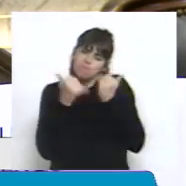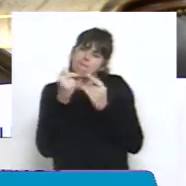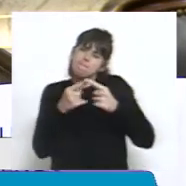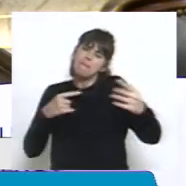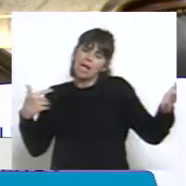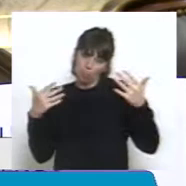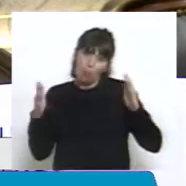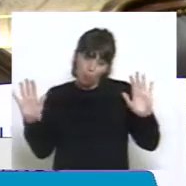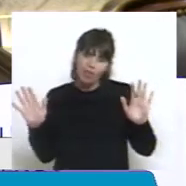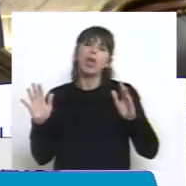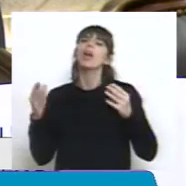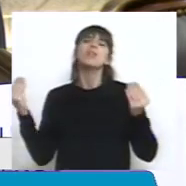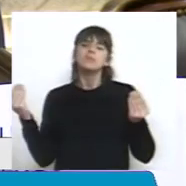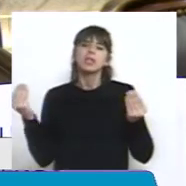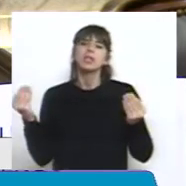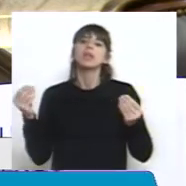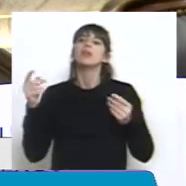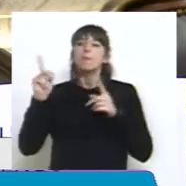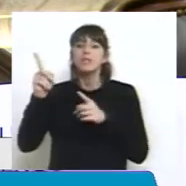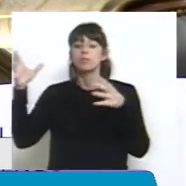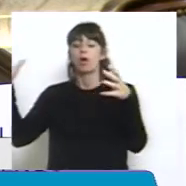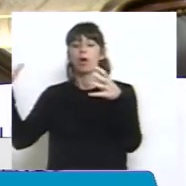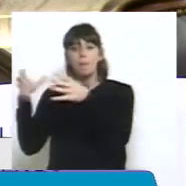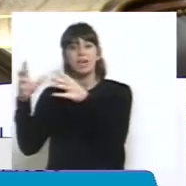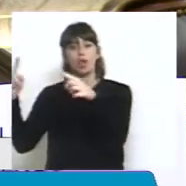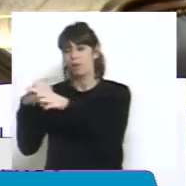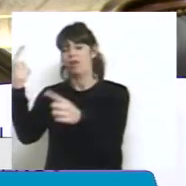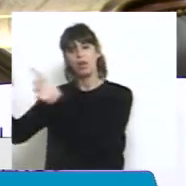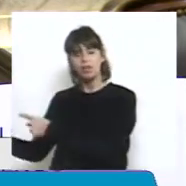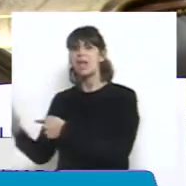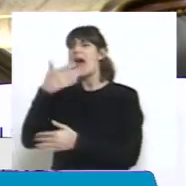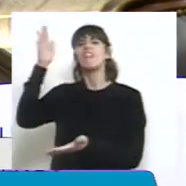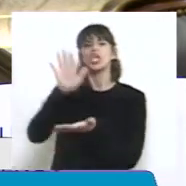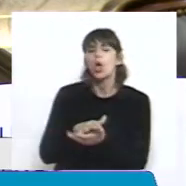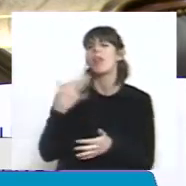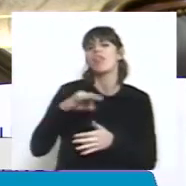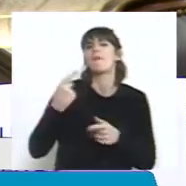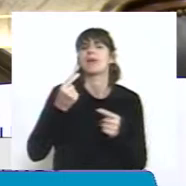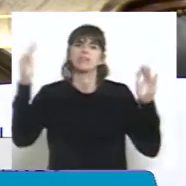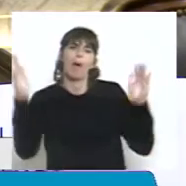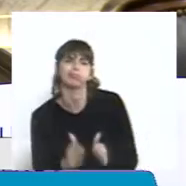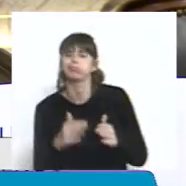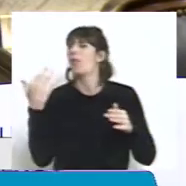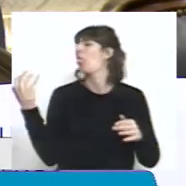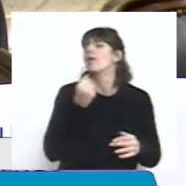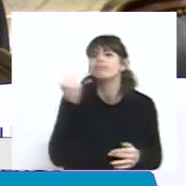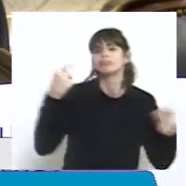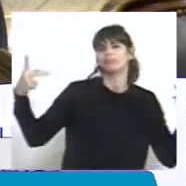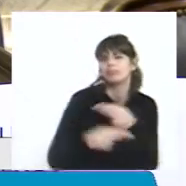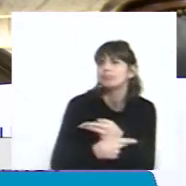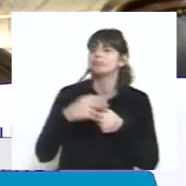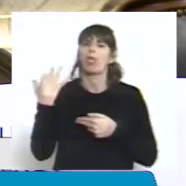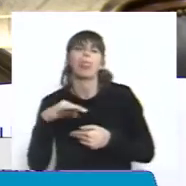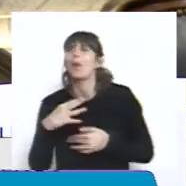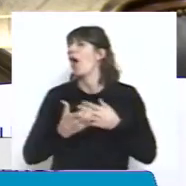es rechazando a todas esas políticas que hablan del ajuste inevitable como la opción para